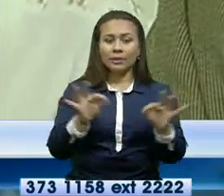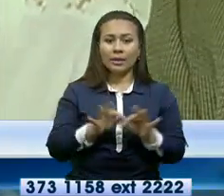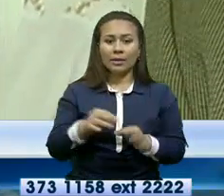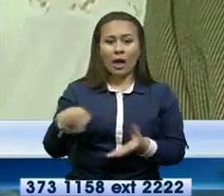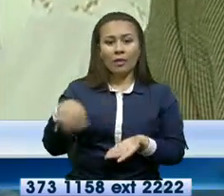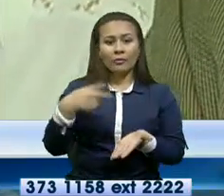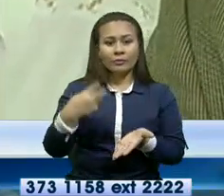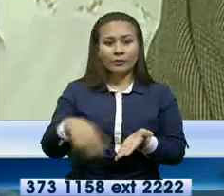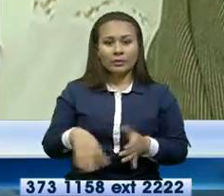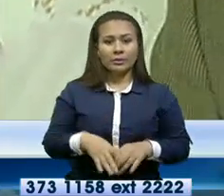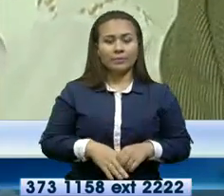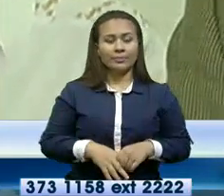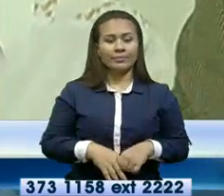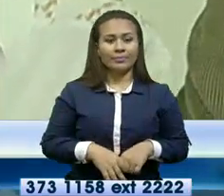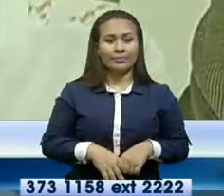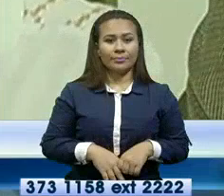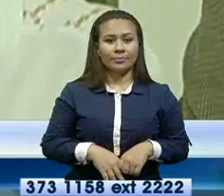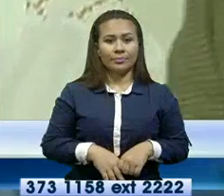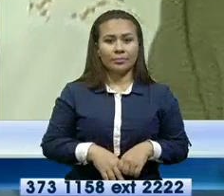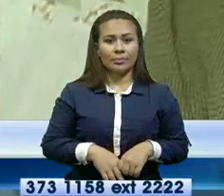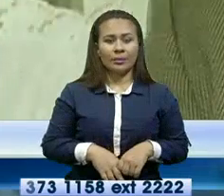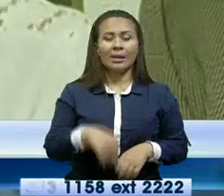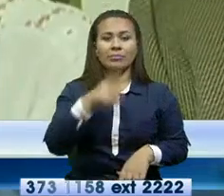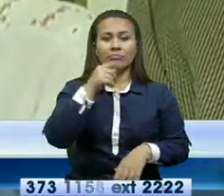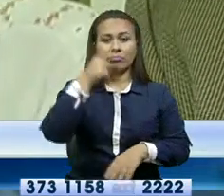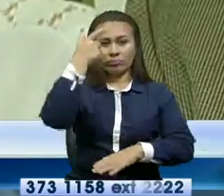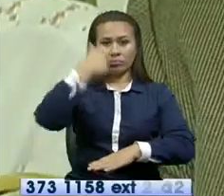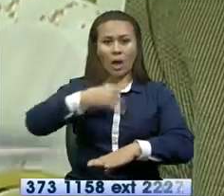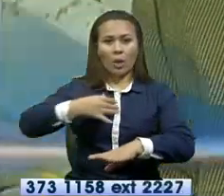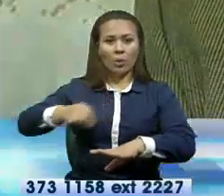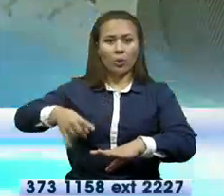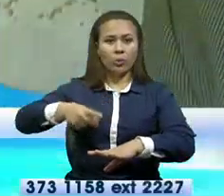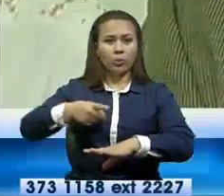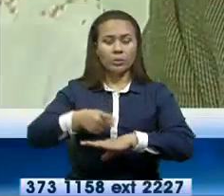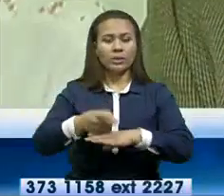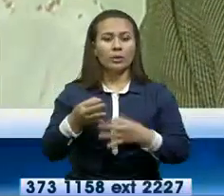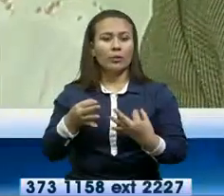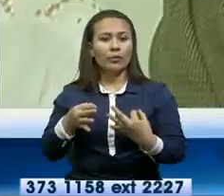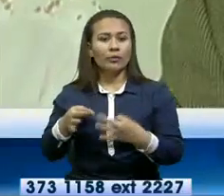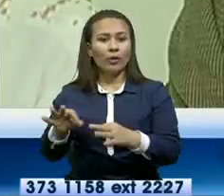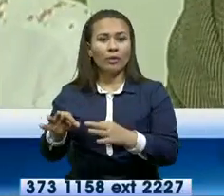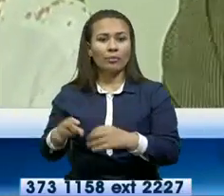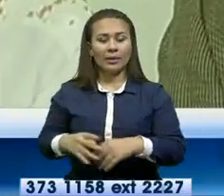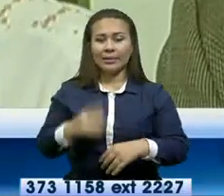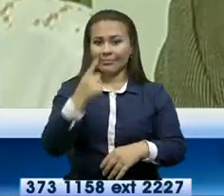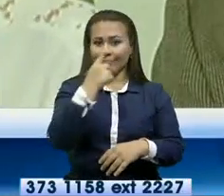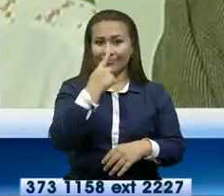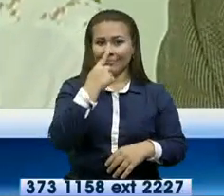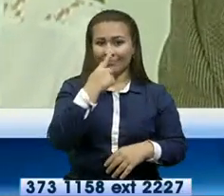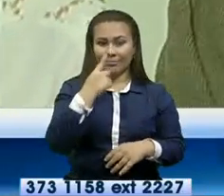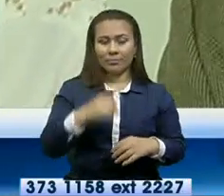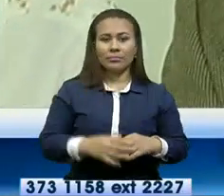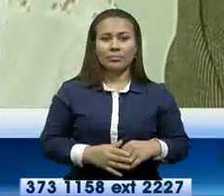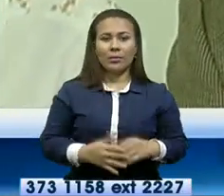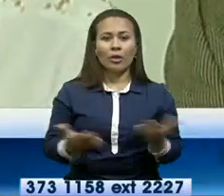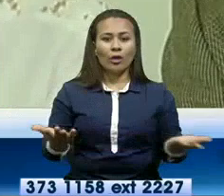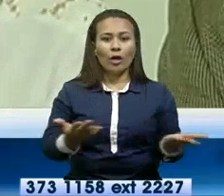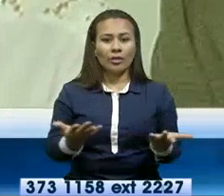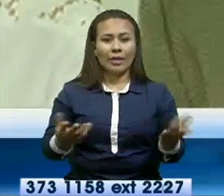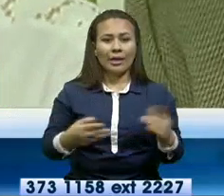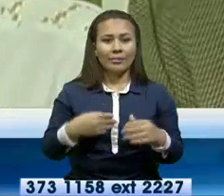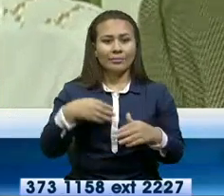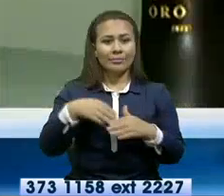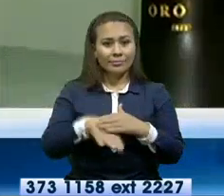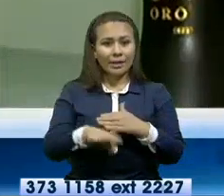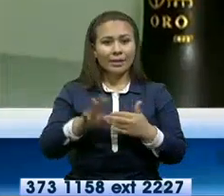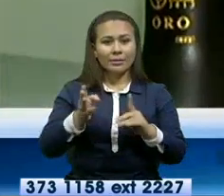festival son los jueces. Manejaremos una modalidad sumamente interesante que es online y presencial a la